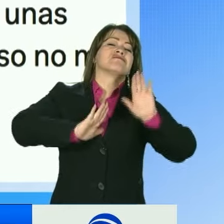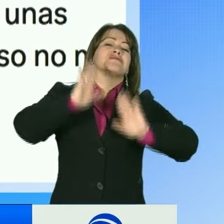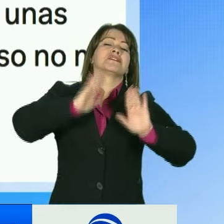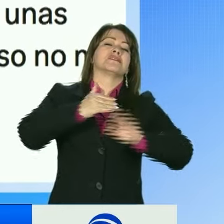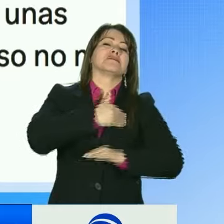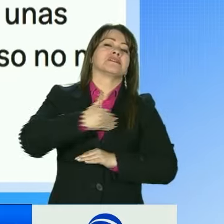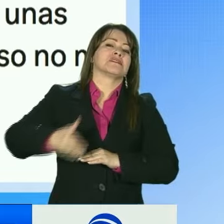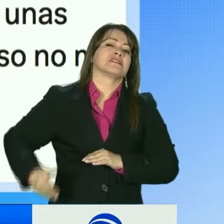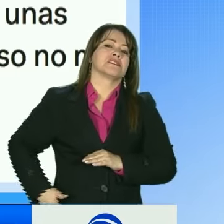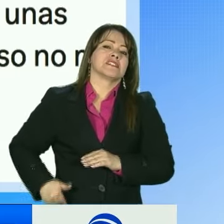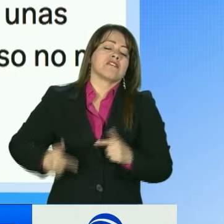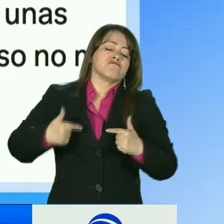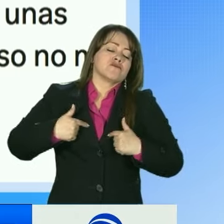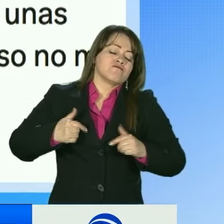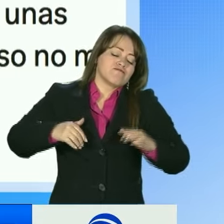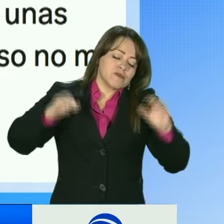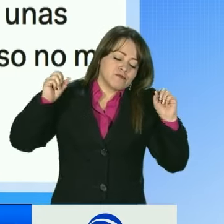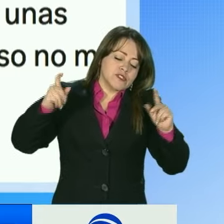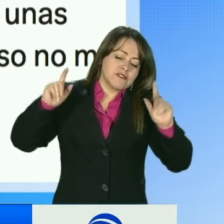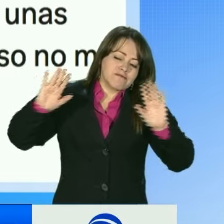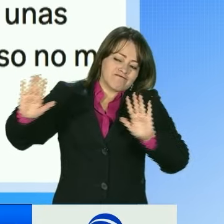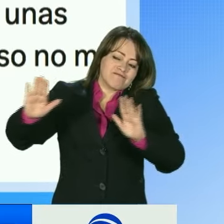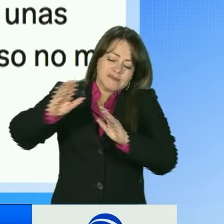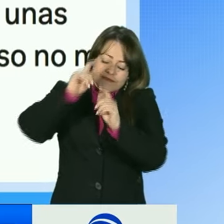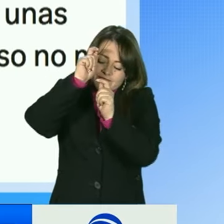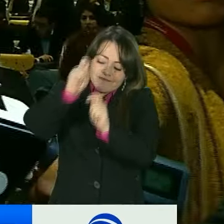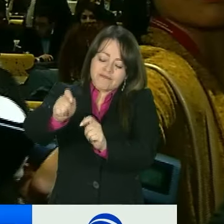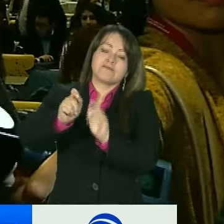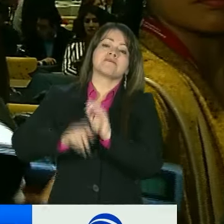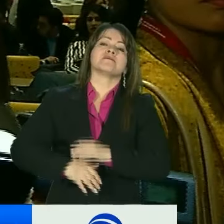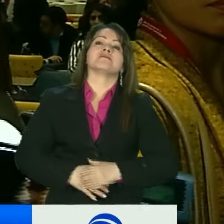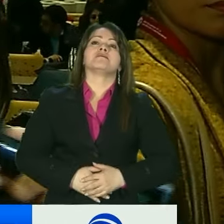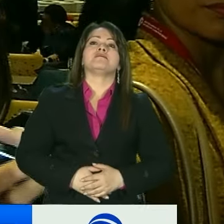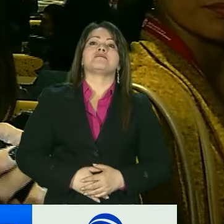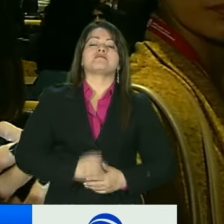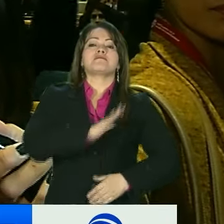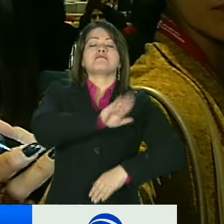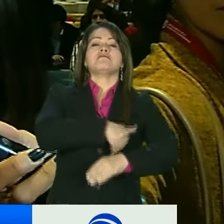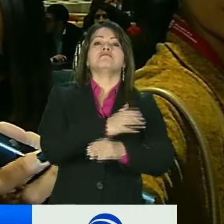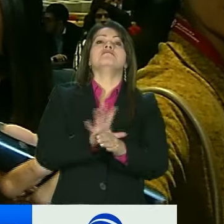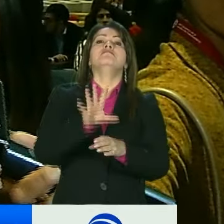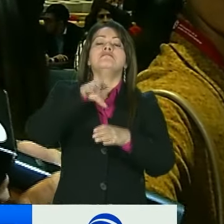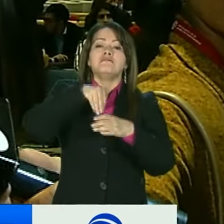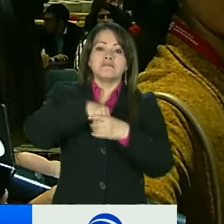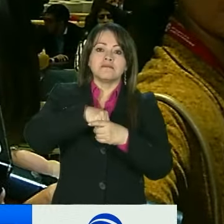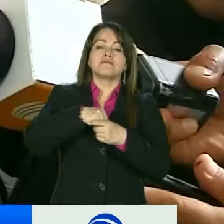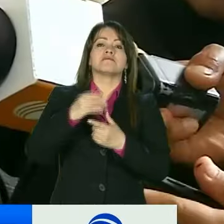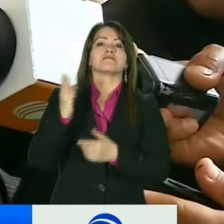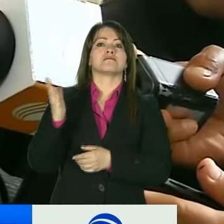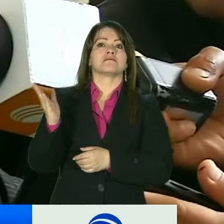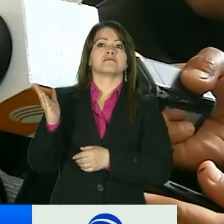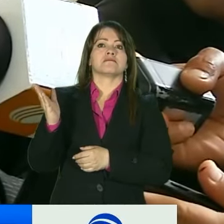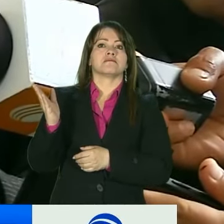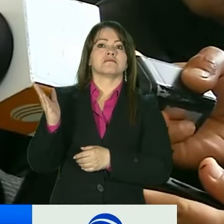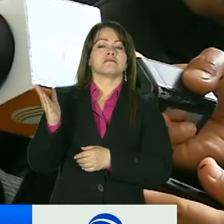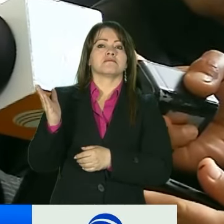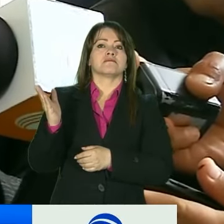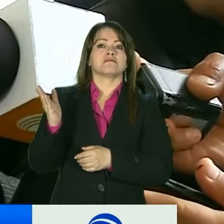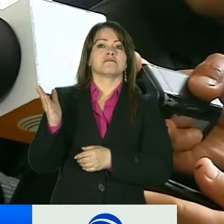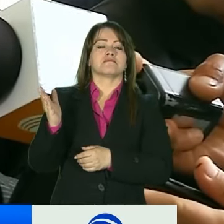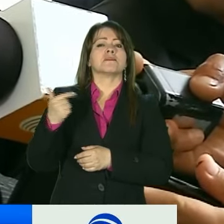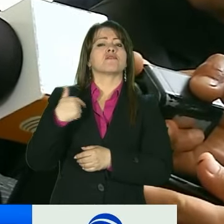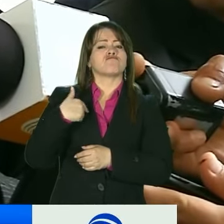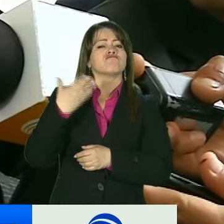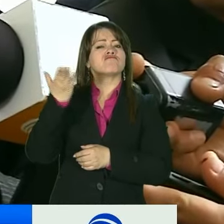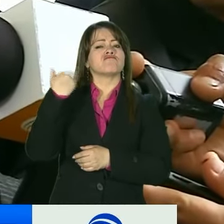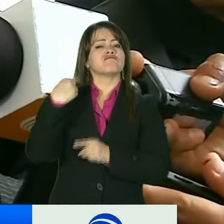no me dejó huella en vida, menos ante su muerte. Mi respeto. El ministro de Interior, Juan Fernando Cristo. Yo tuve la oportunidad de conversar